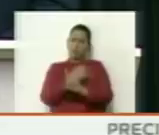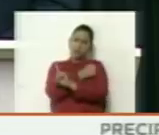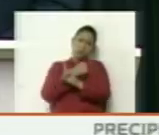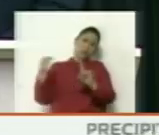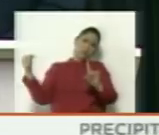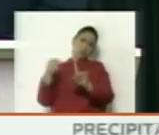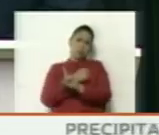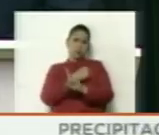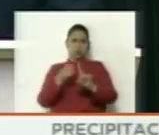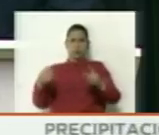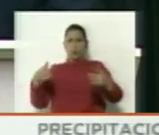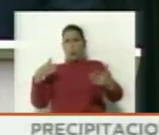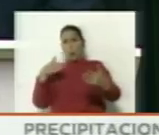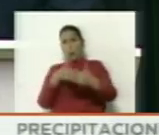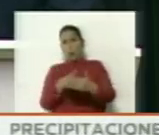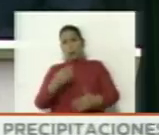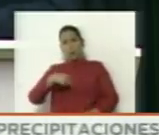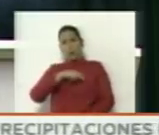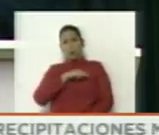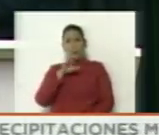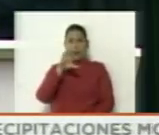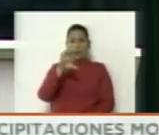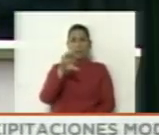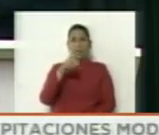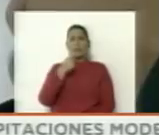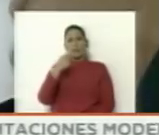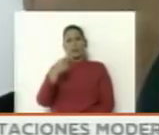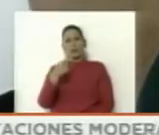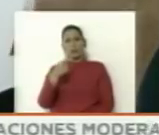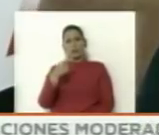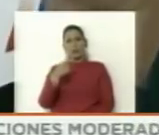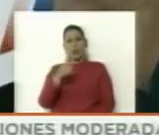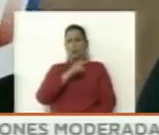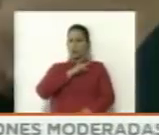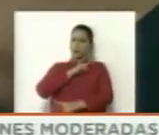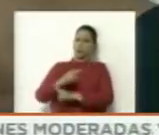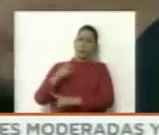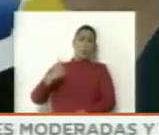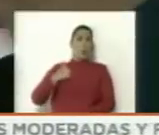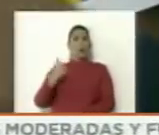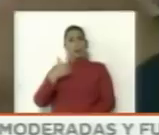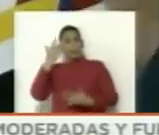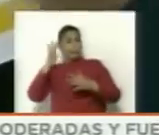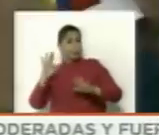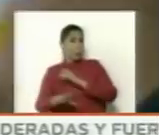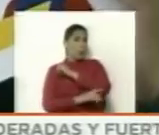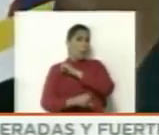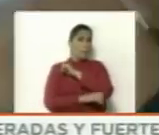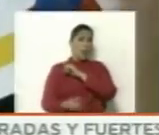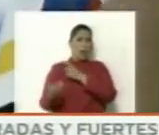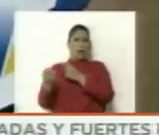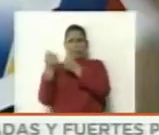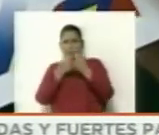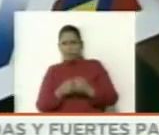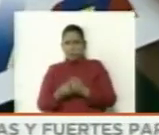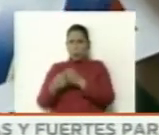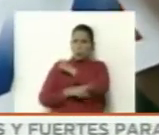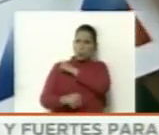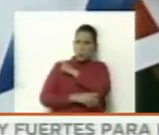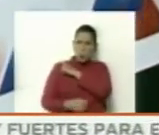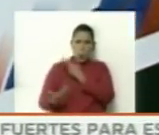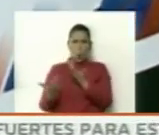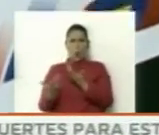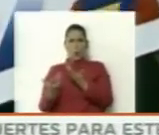agresión contra nuestro país, dice: condenamos cualquier posible acto de corrupción en manejo de recursos por parte